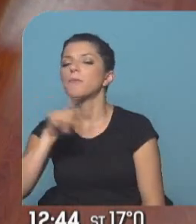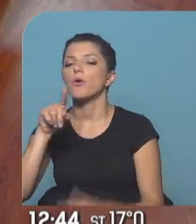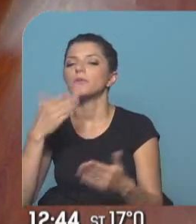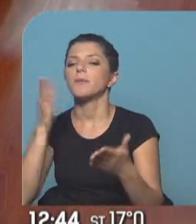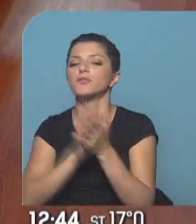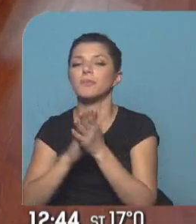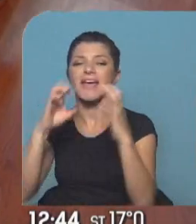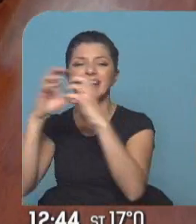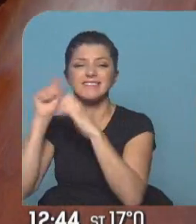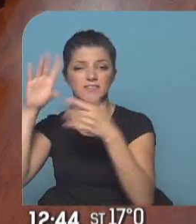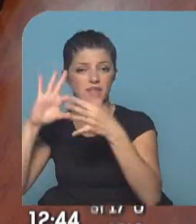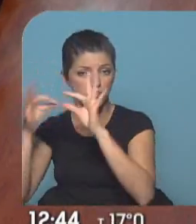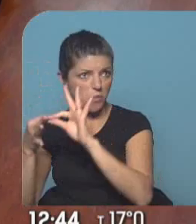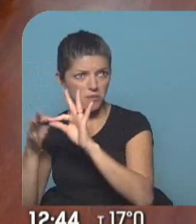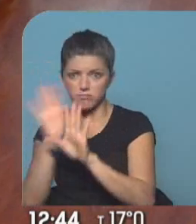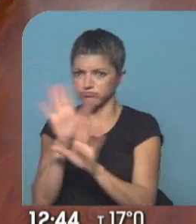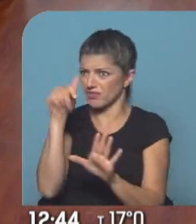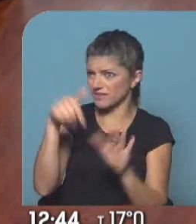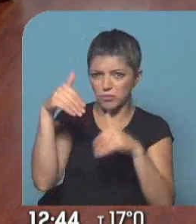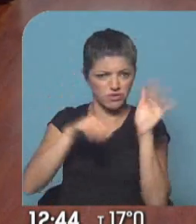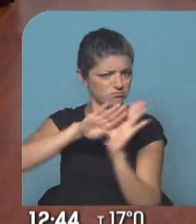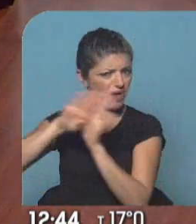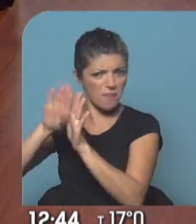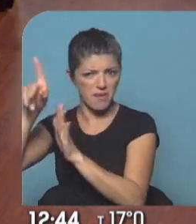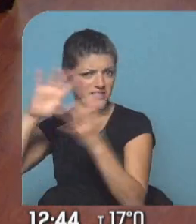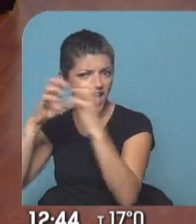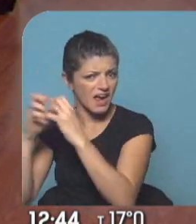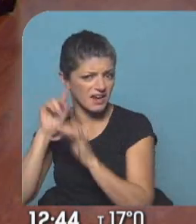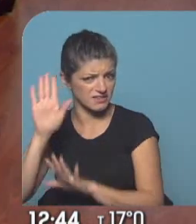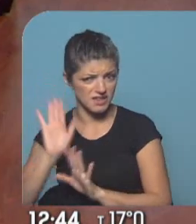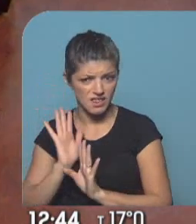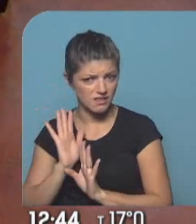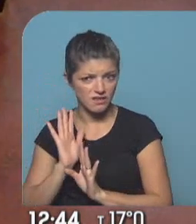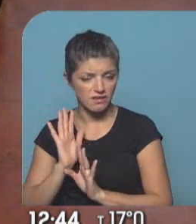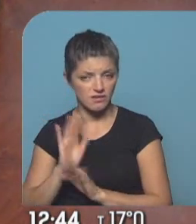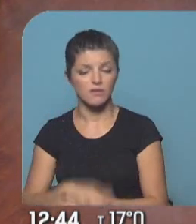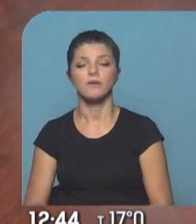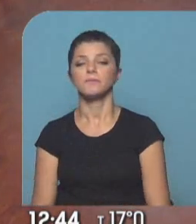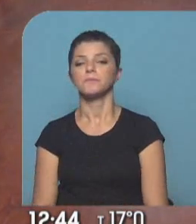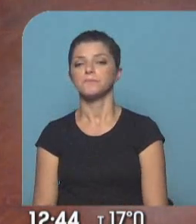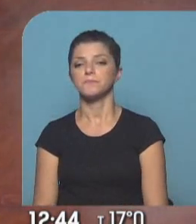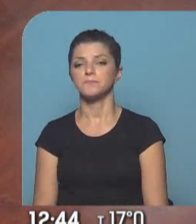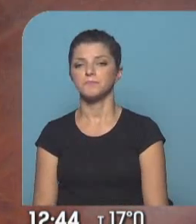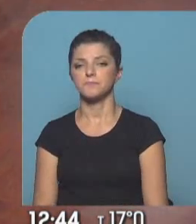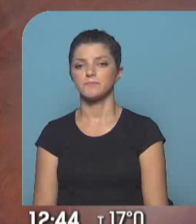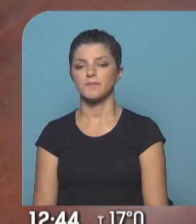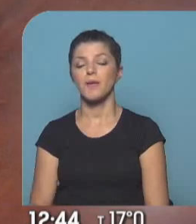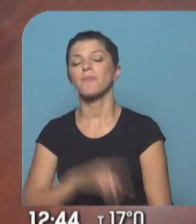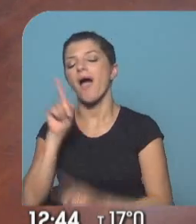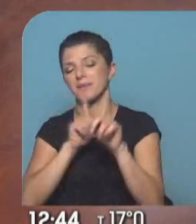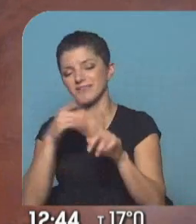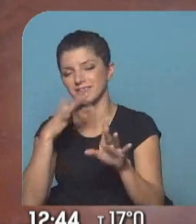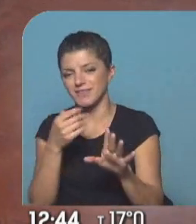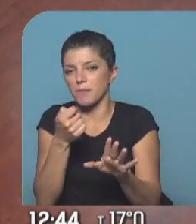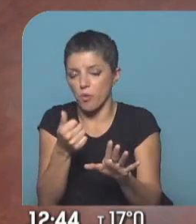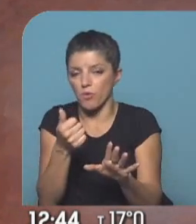crisis europea, no parecería ser un problema para los electores de Alemania. Por eso, a veces es poco comprensible, visto desde